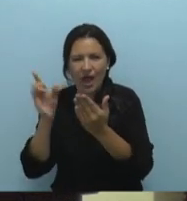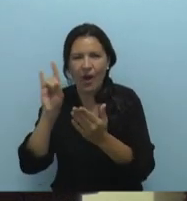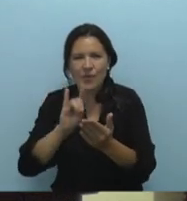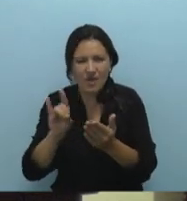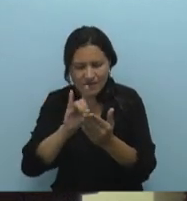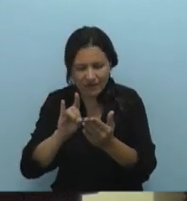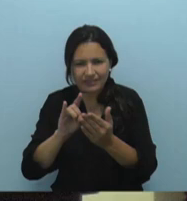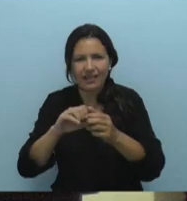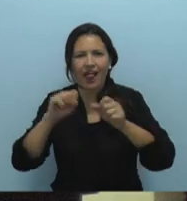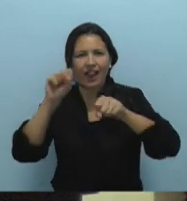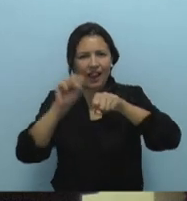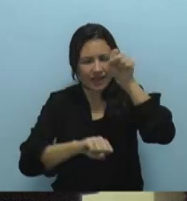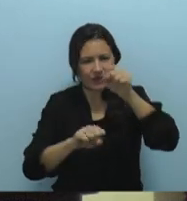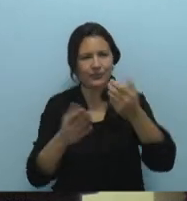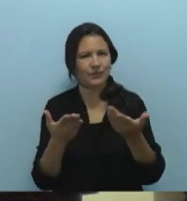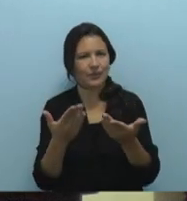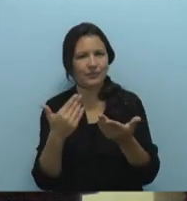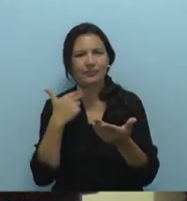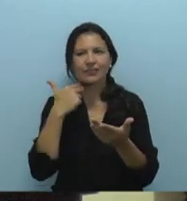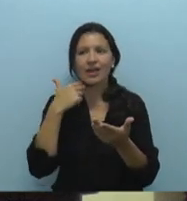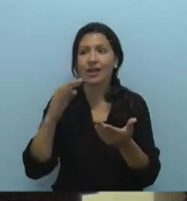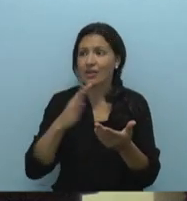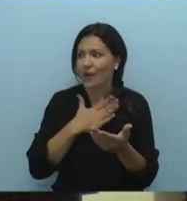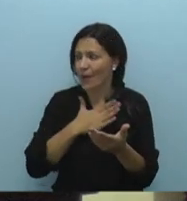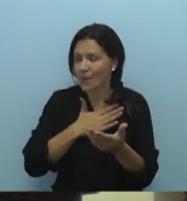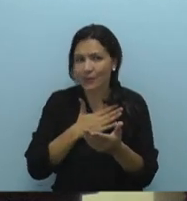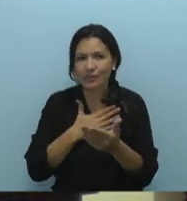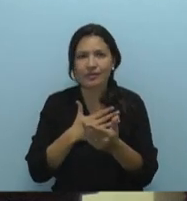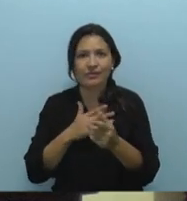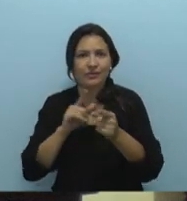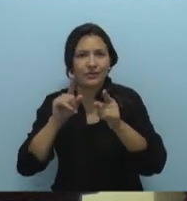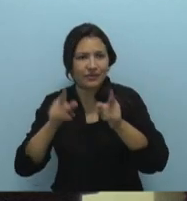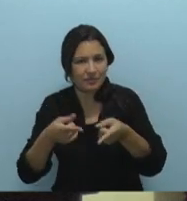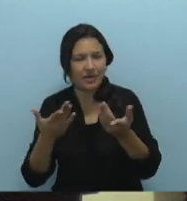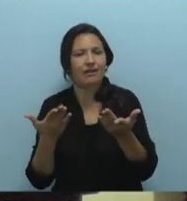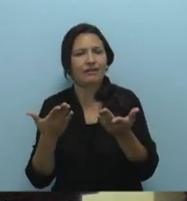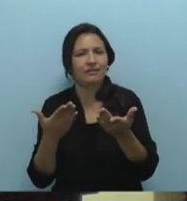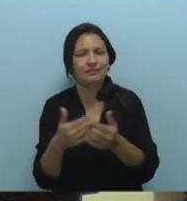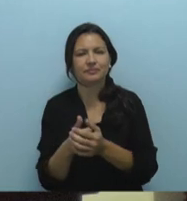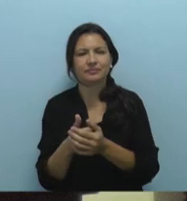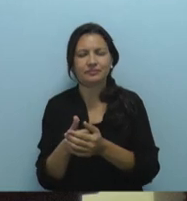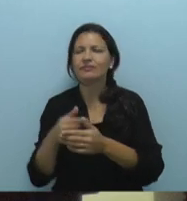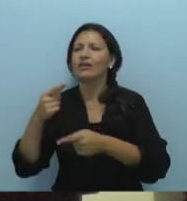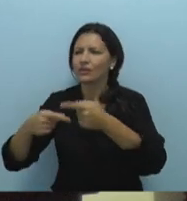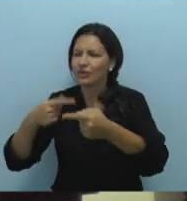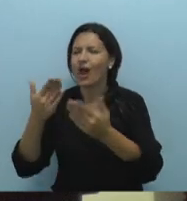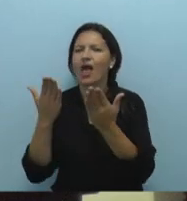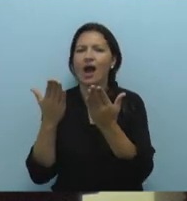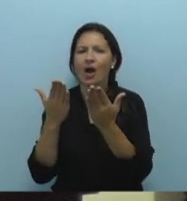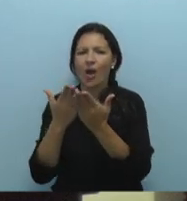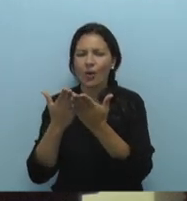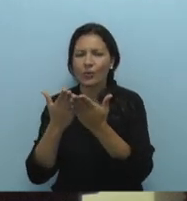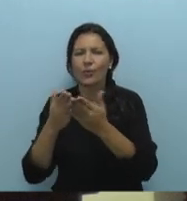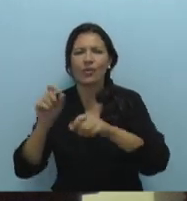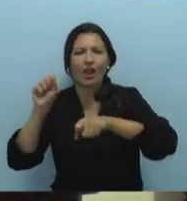hijos tuvieron la universidad abierta gracias también a muchas luchas, muchísimas marchas que hay que